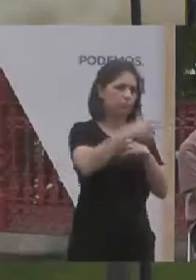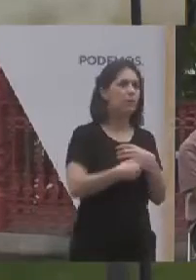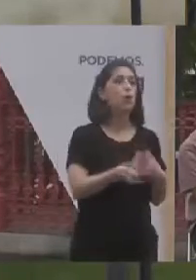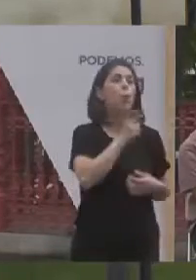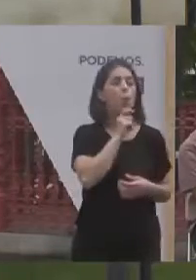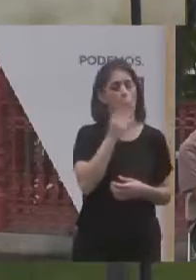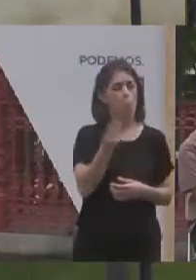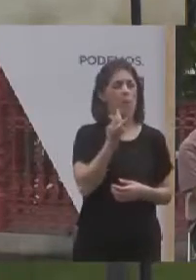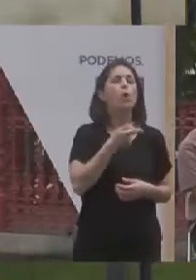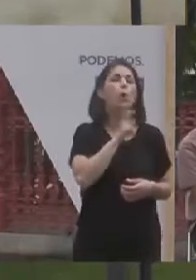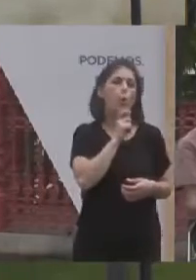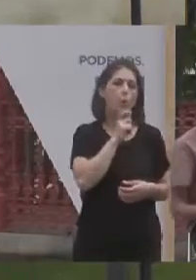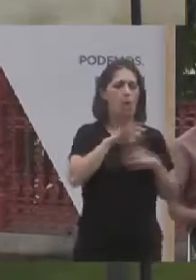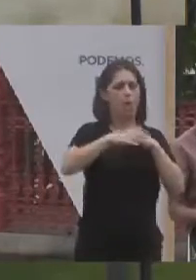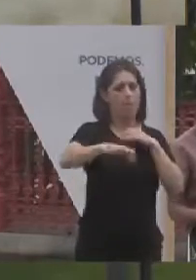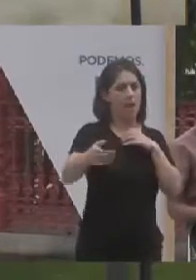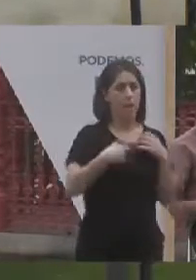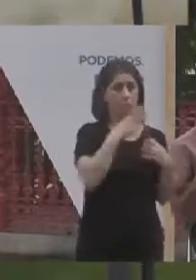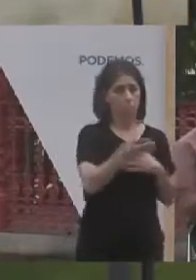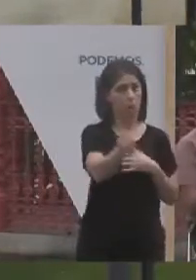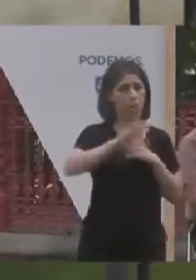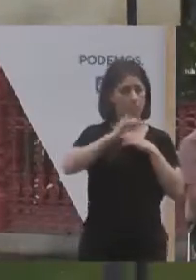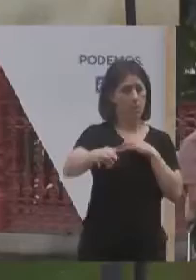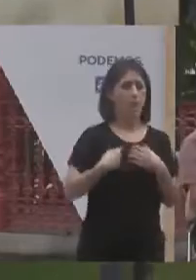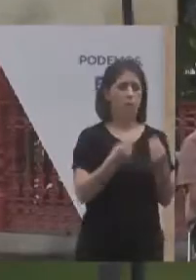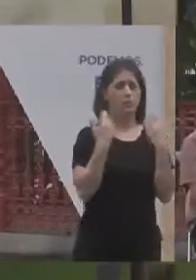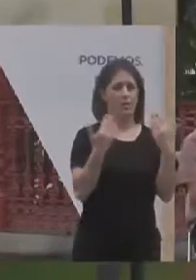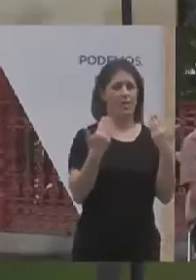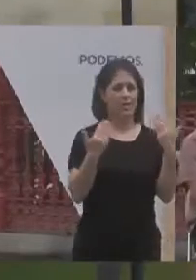que a marea, non? Porque hai marea. Moitas grazas.